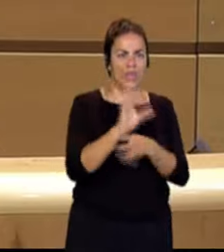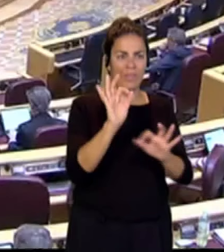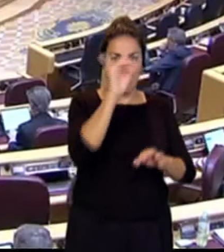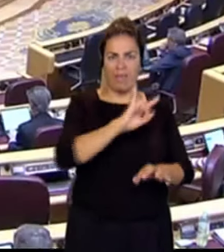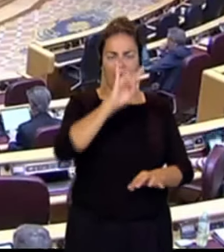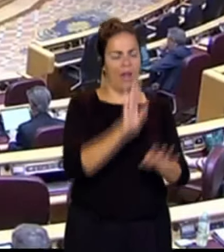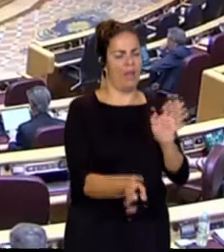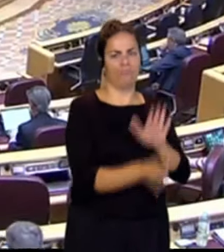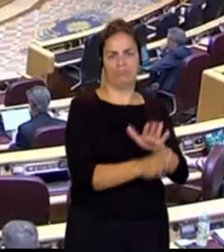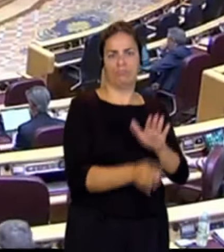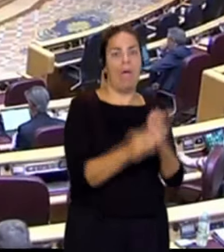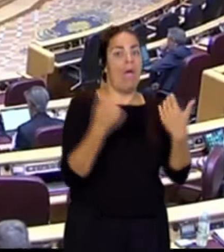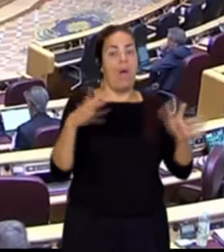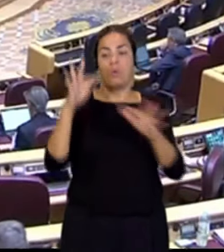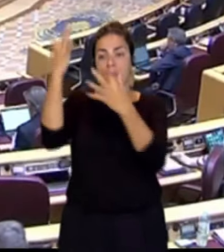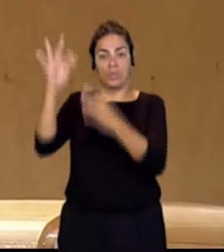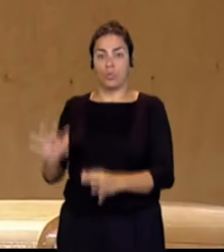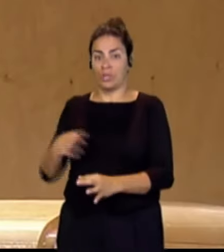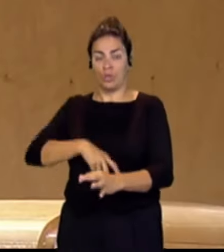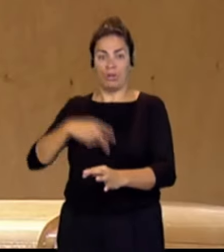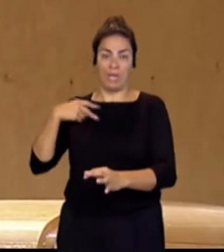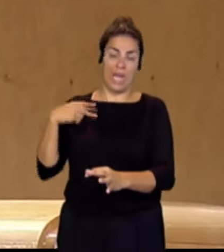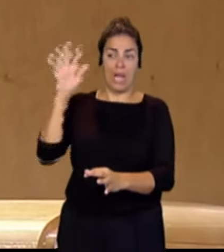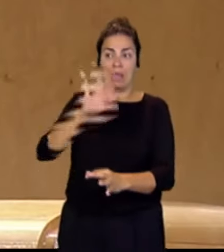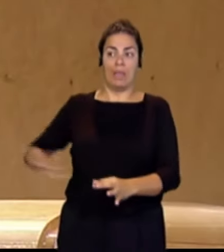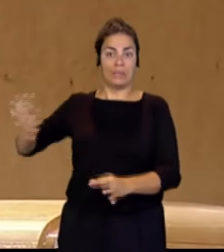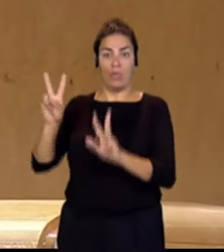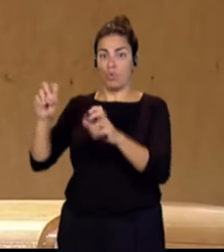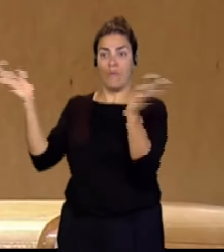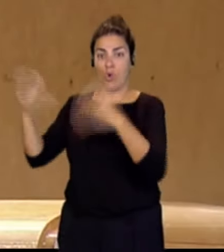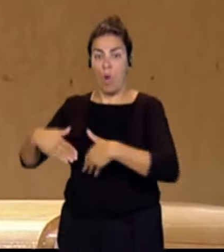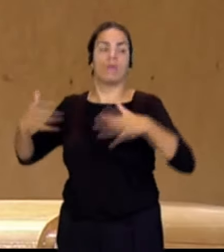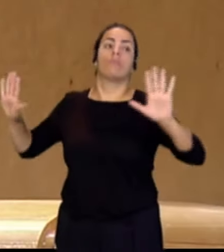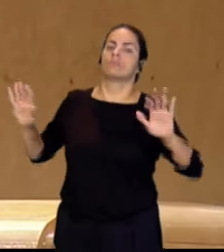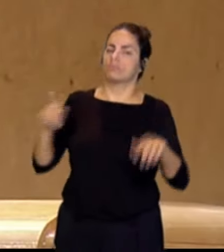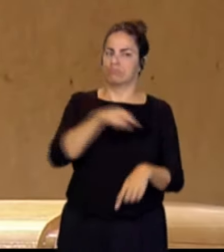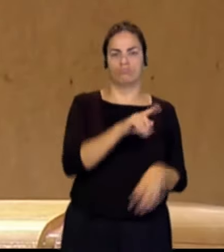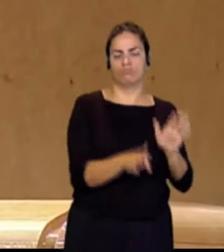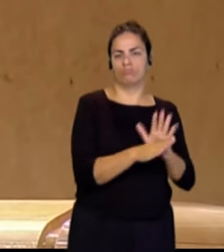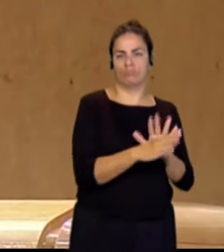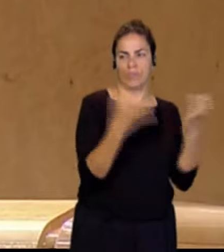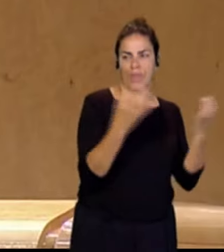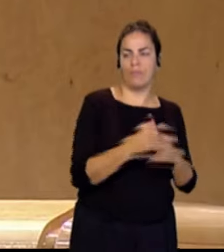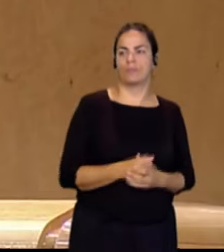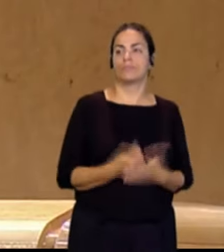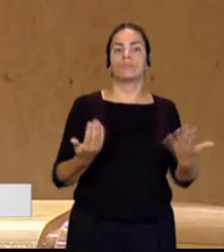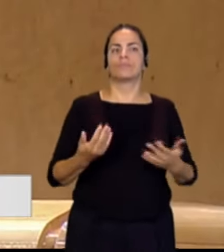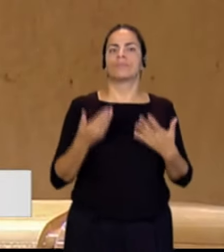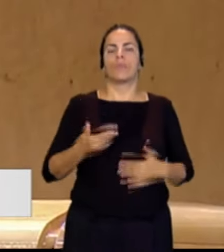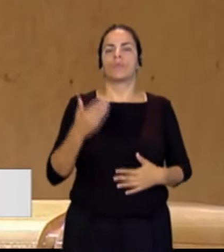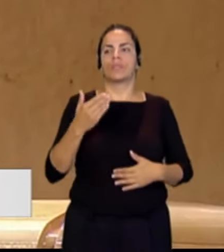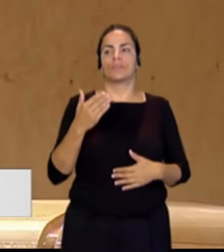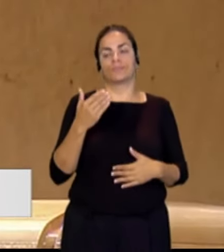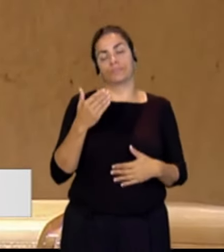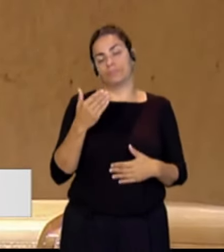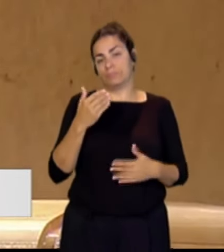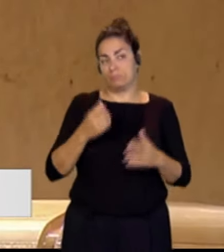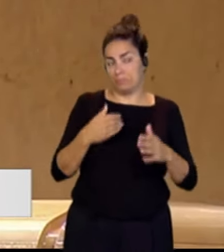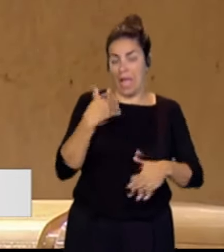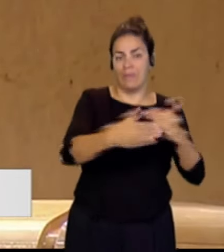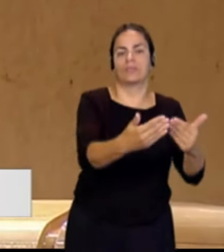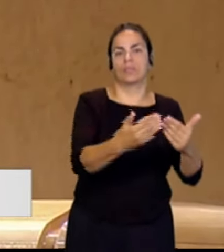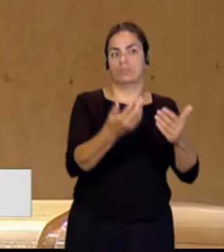pesar de que no haya unos nuevos presupuestos generales del estado es fundamental aclarar pues avances en el cómputo de las entregas a cuenta para este